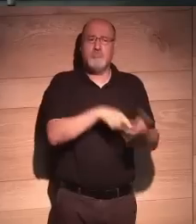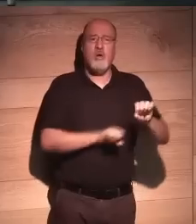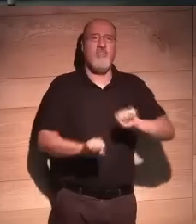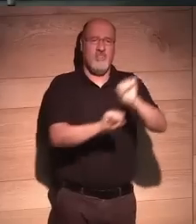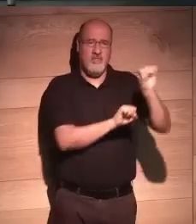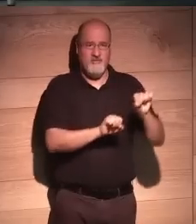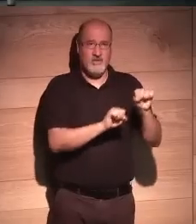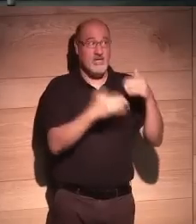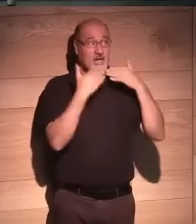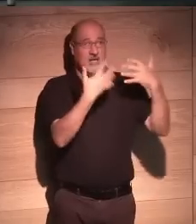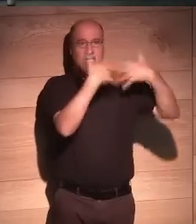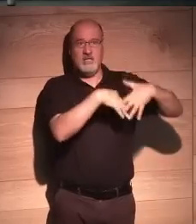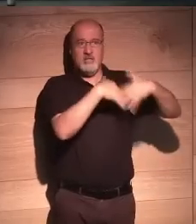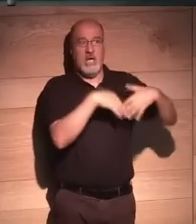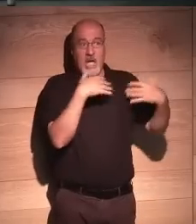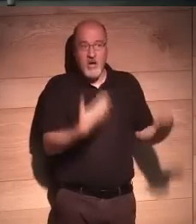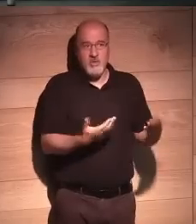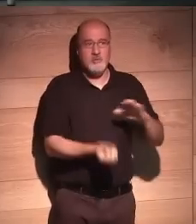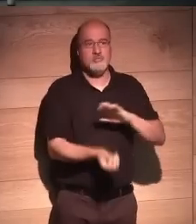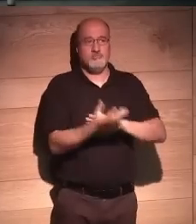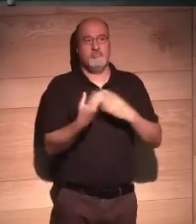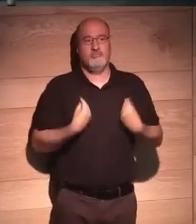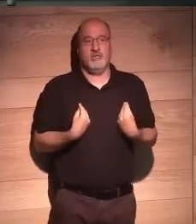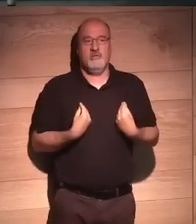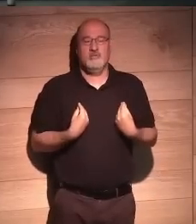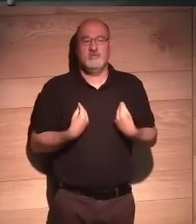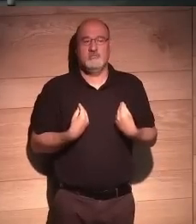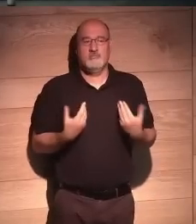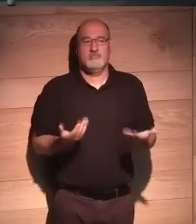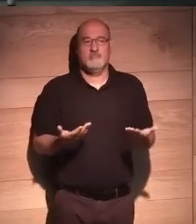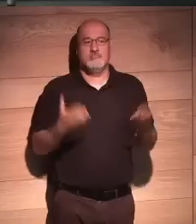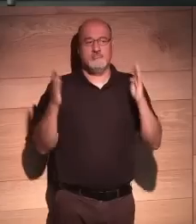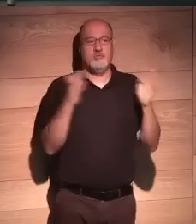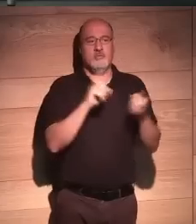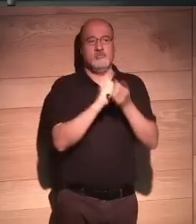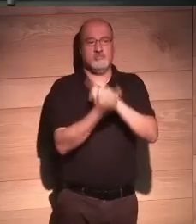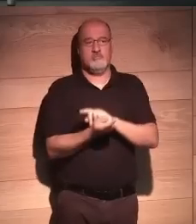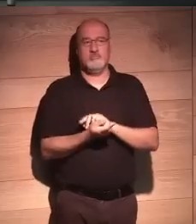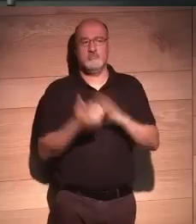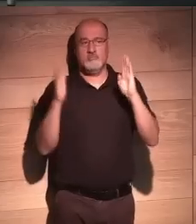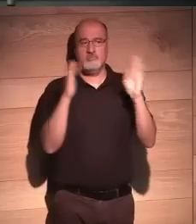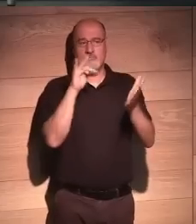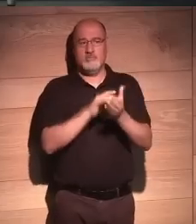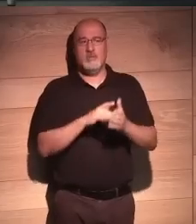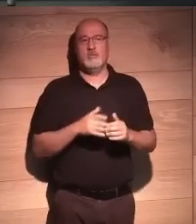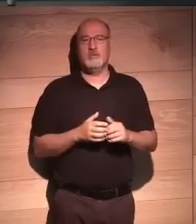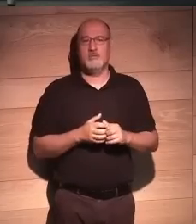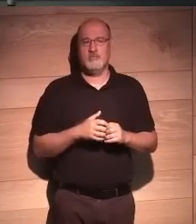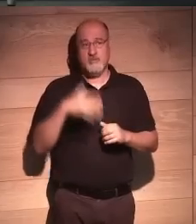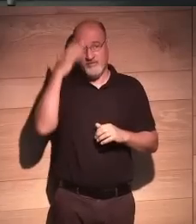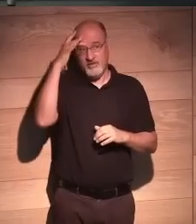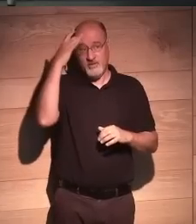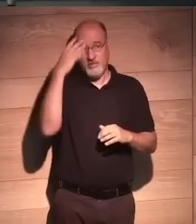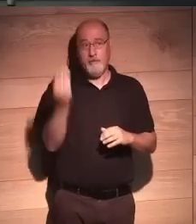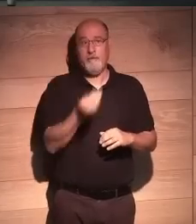es decir, gracias a esa industria, ahora Sin duda, vivimos eso sí, otro momento televisivo, Claro. otro momento Claro. de ficción, mejor o